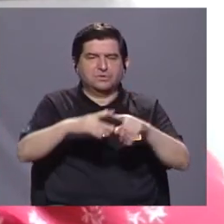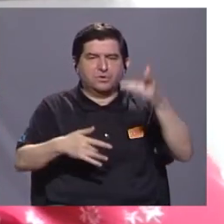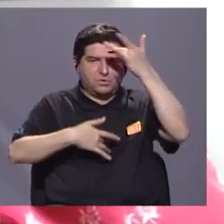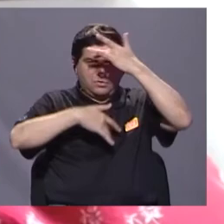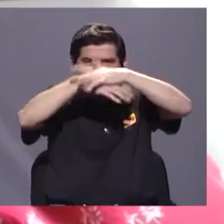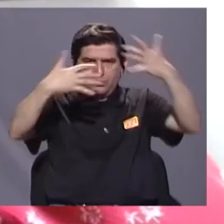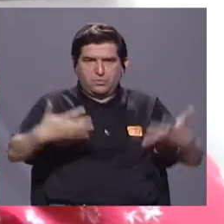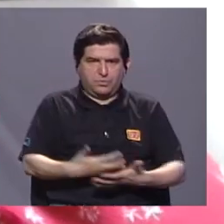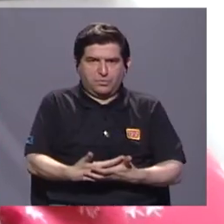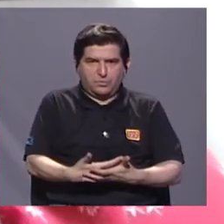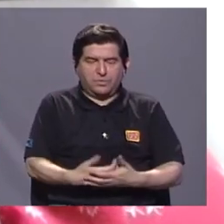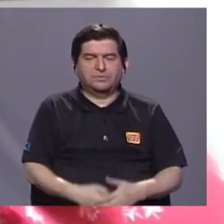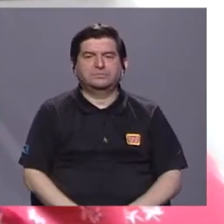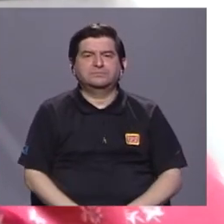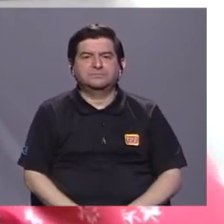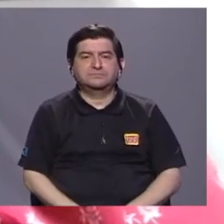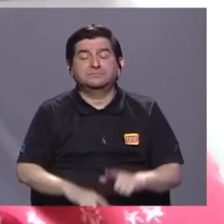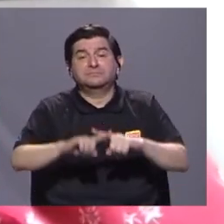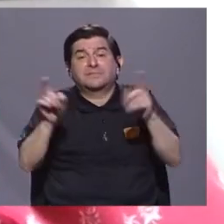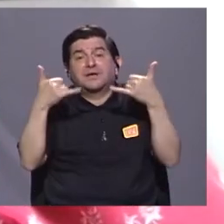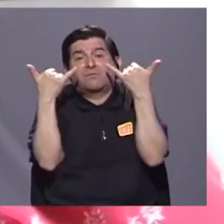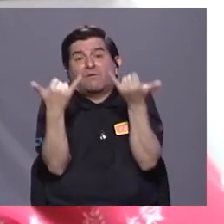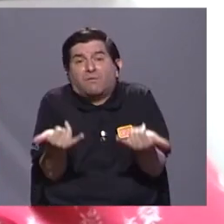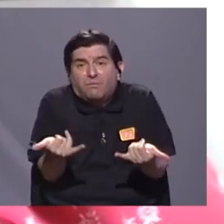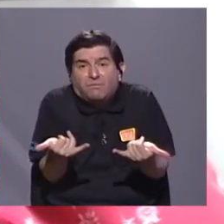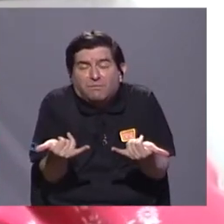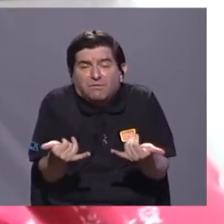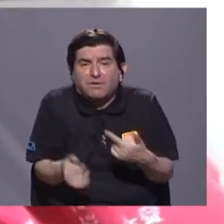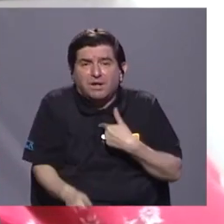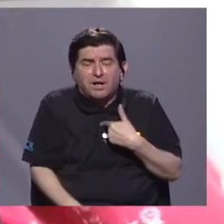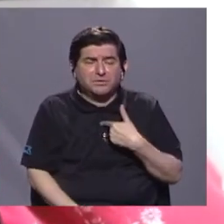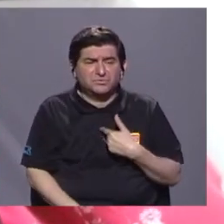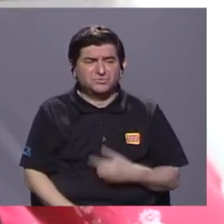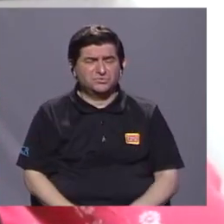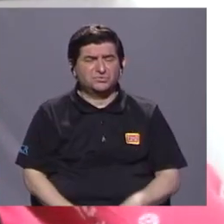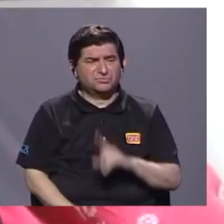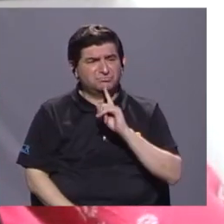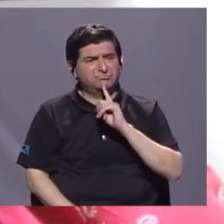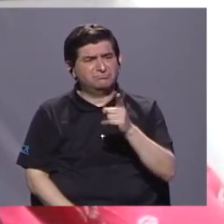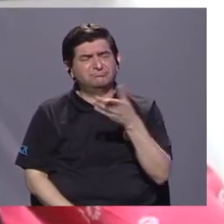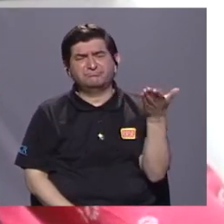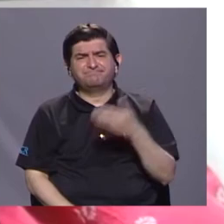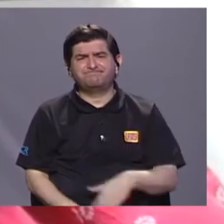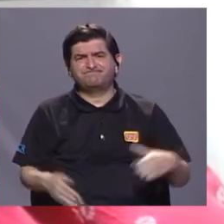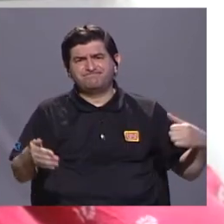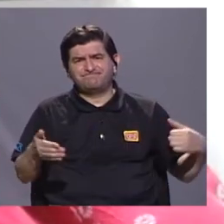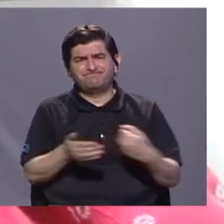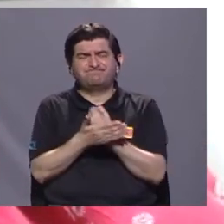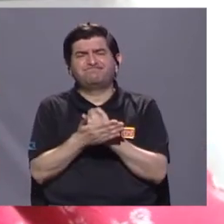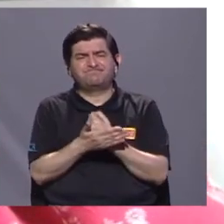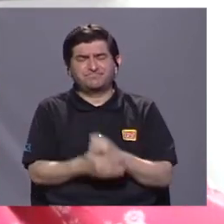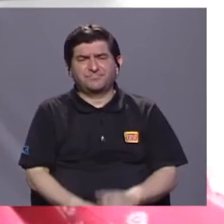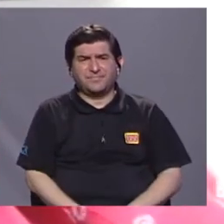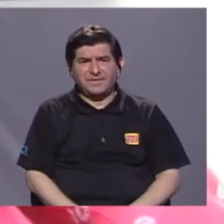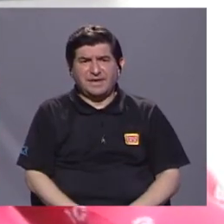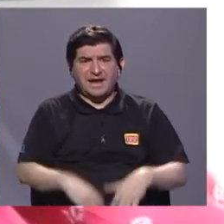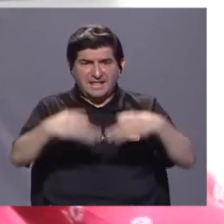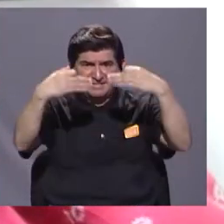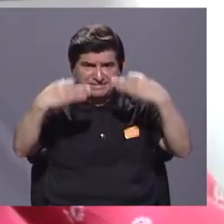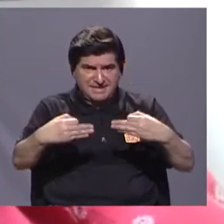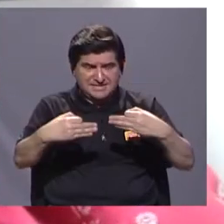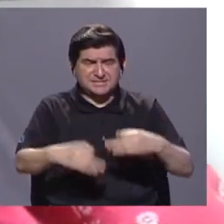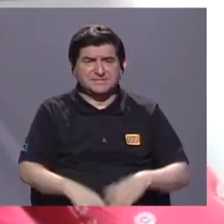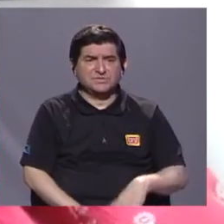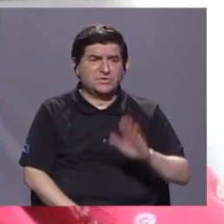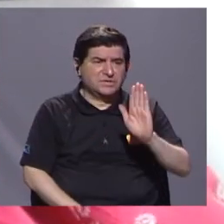sin embargo ahora yo sí podría decir que lastimosamente las medidas que se tomaron fueron